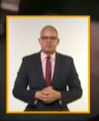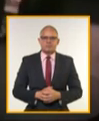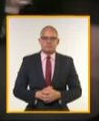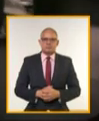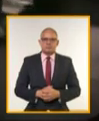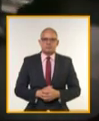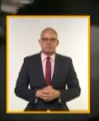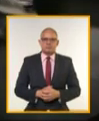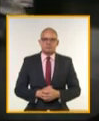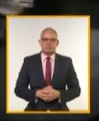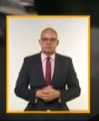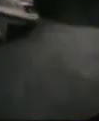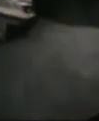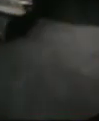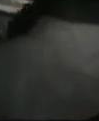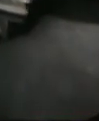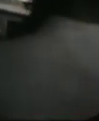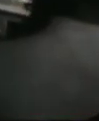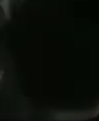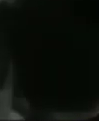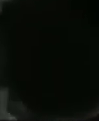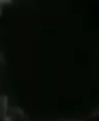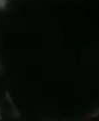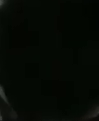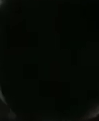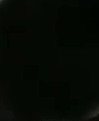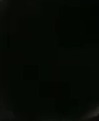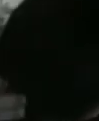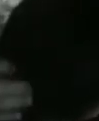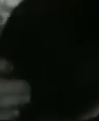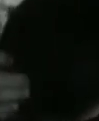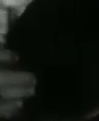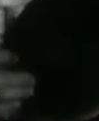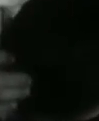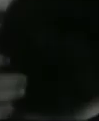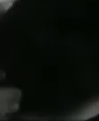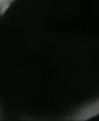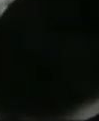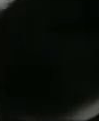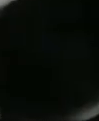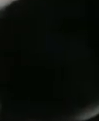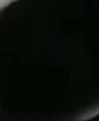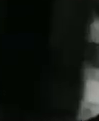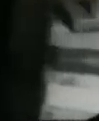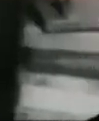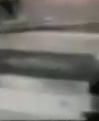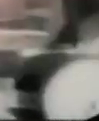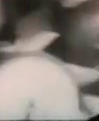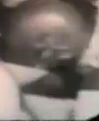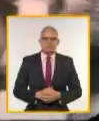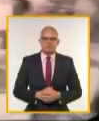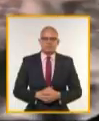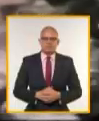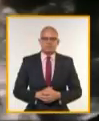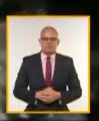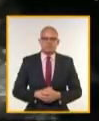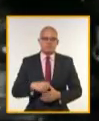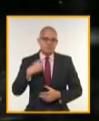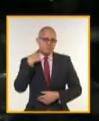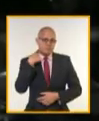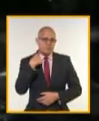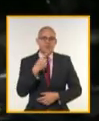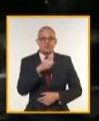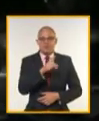En 1847, desde la provincia china